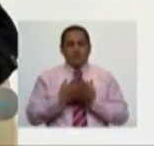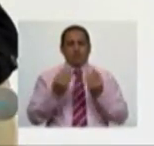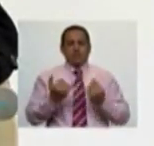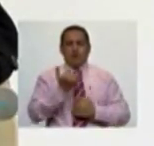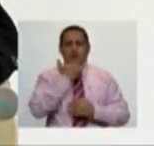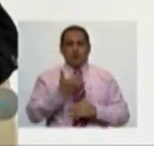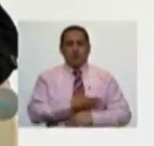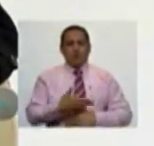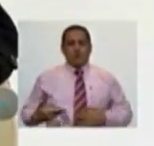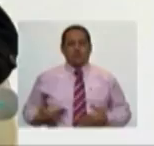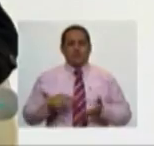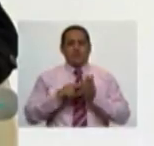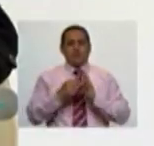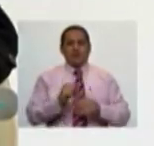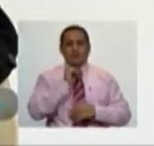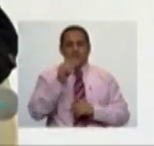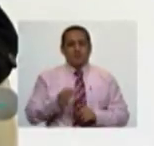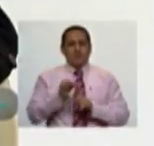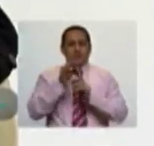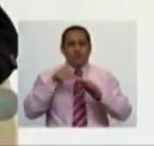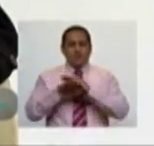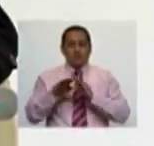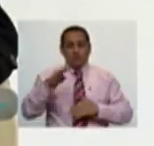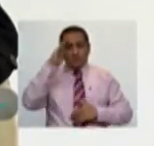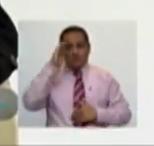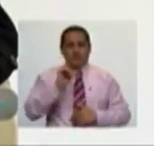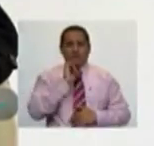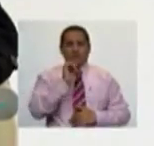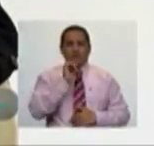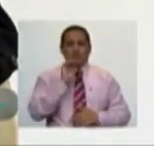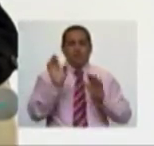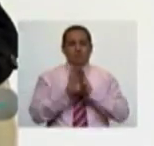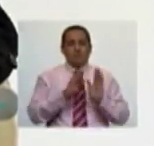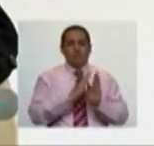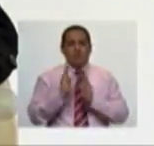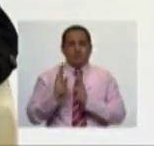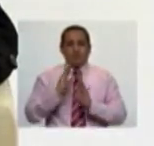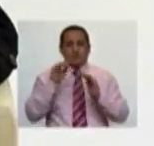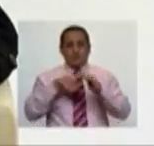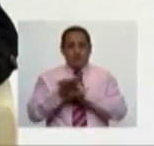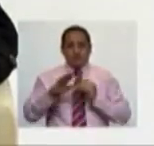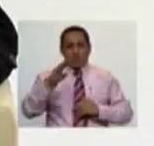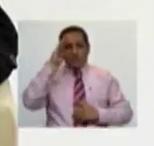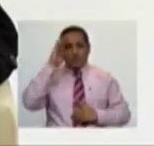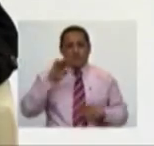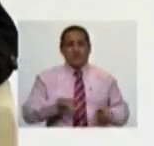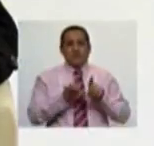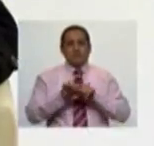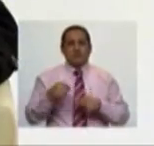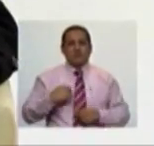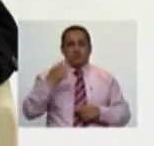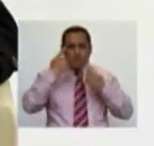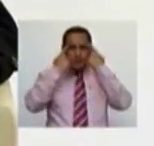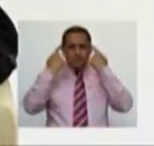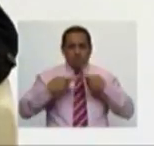a errores del Estado, que significa la falta de especialización en la policía, la falta de preparación en la policía y de